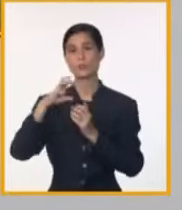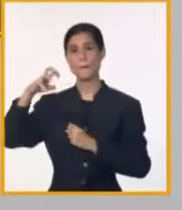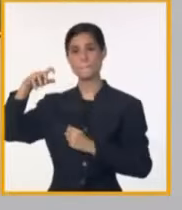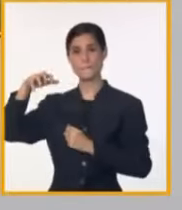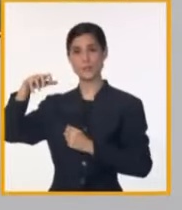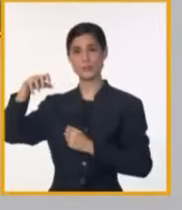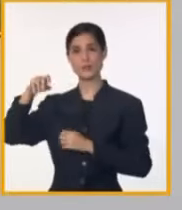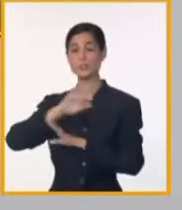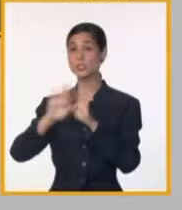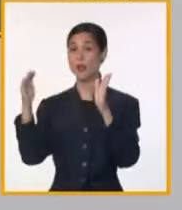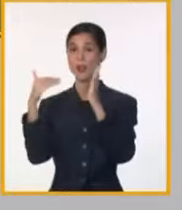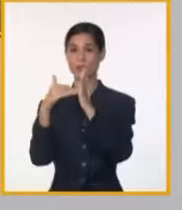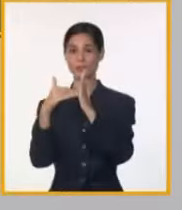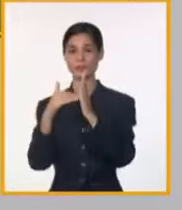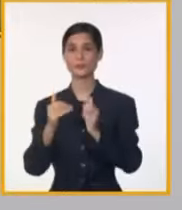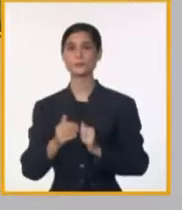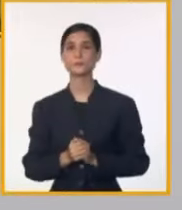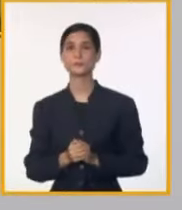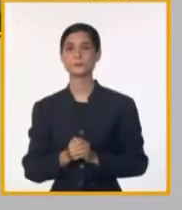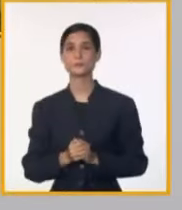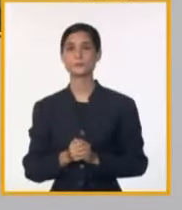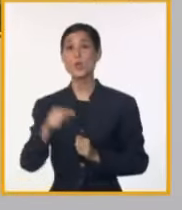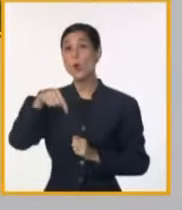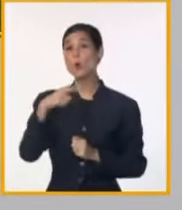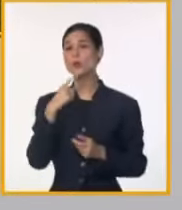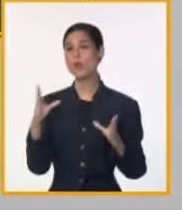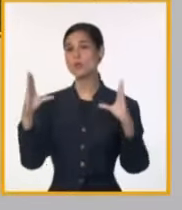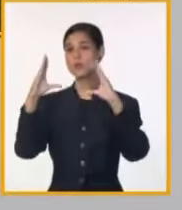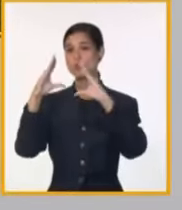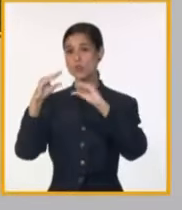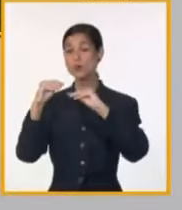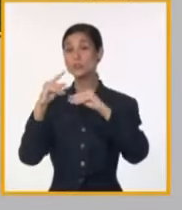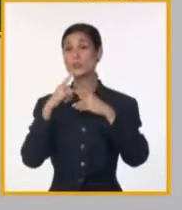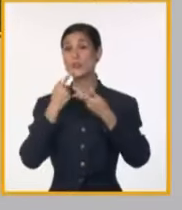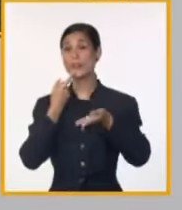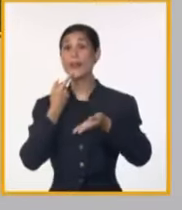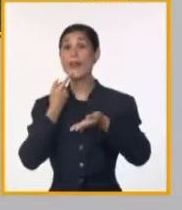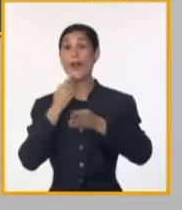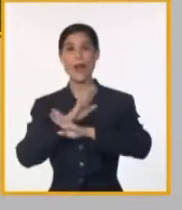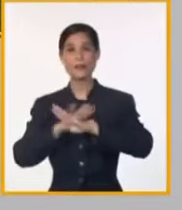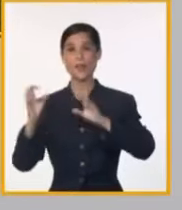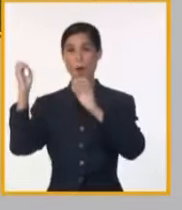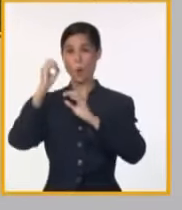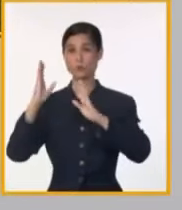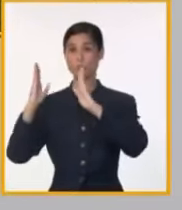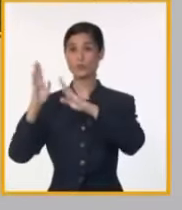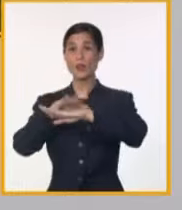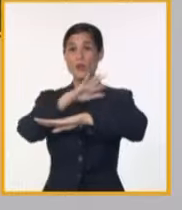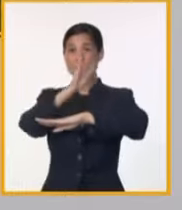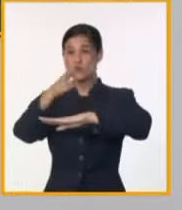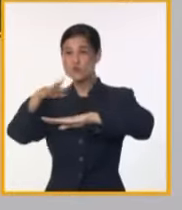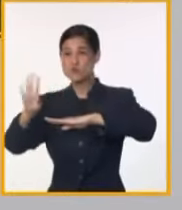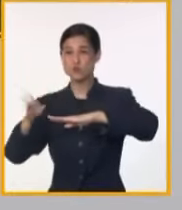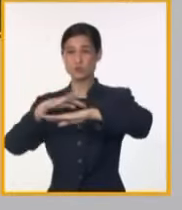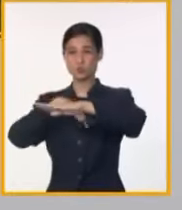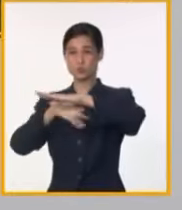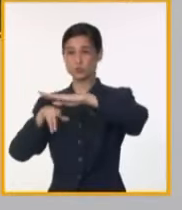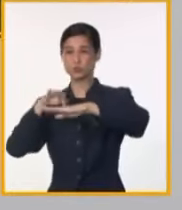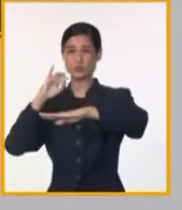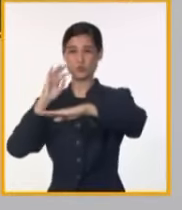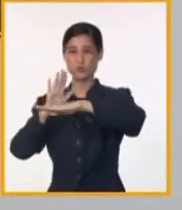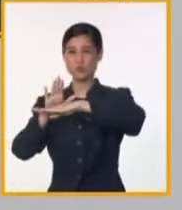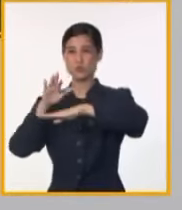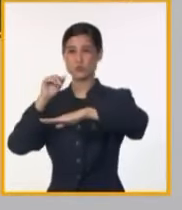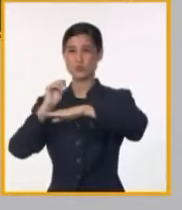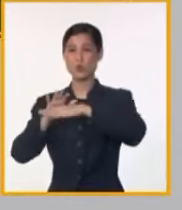final de la tarde desde la noche de hoy habrá oleaje en la costa sur de la región occidental que se incrementará gradualmente AM marejadas en el sur de la isla de la